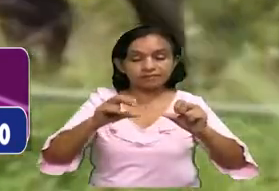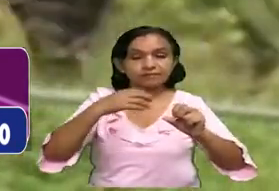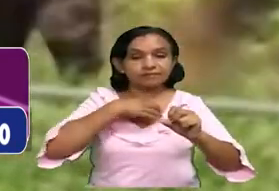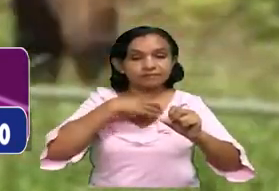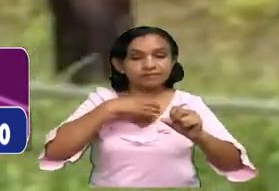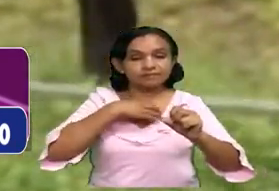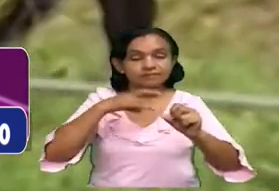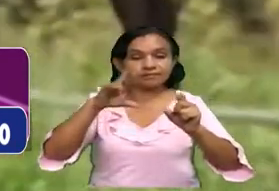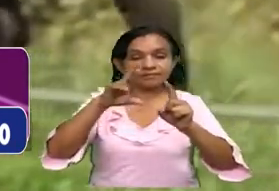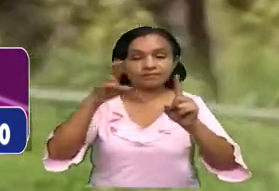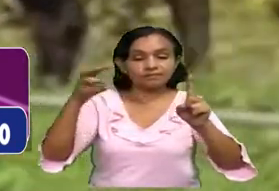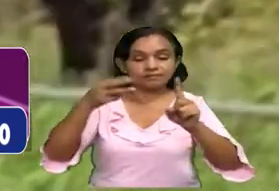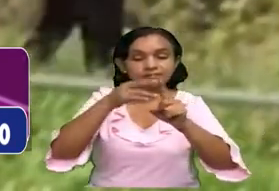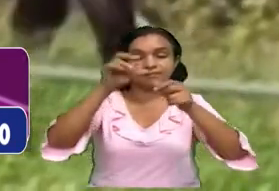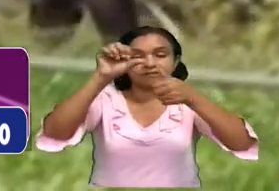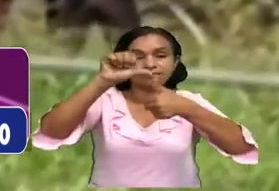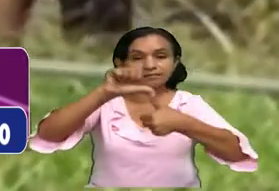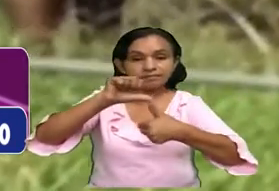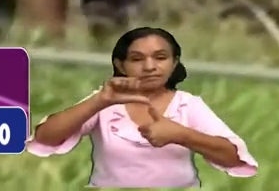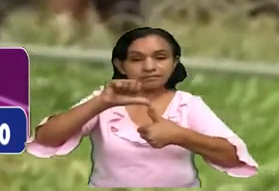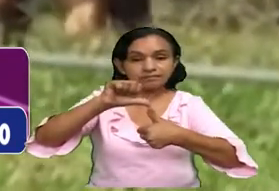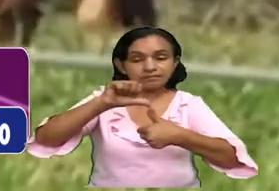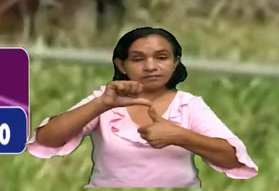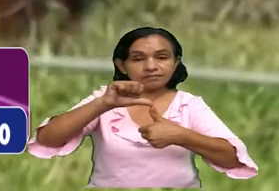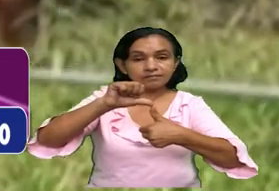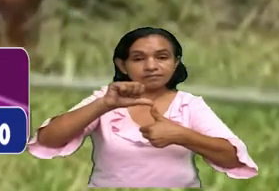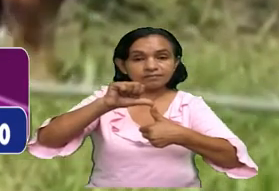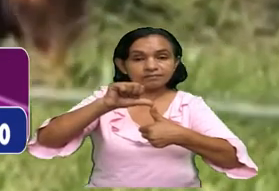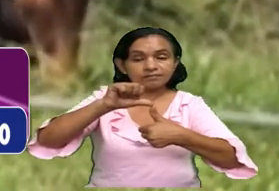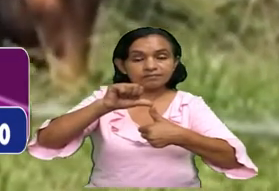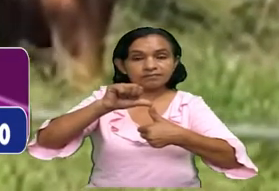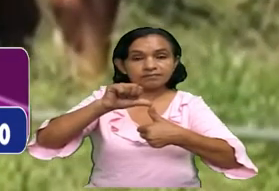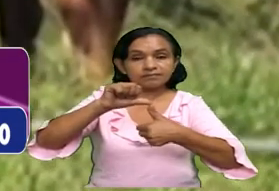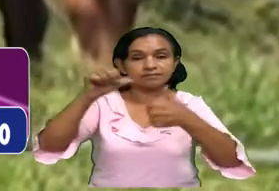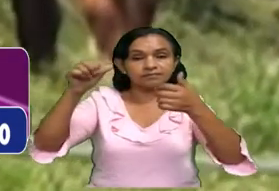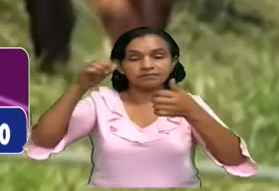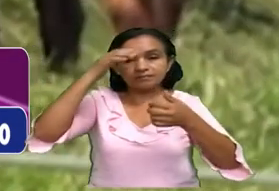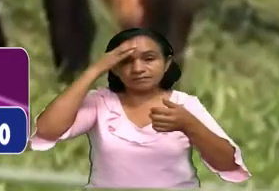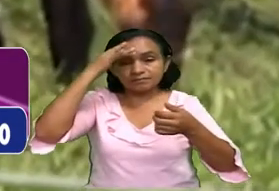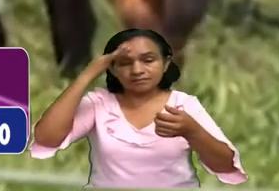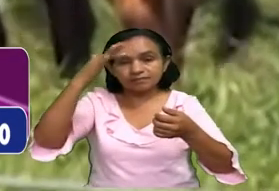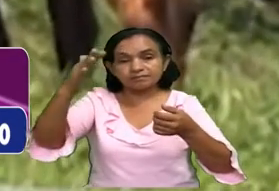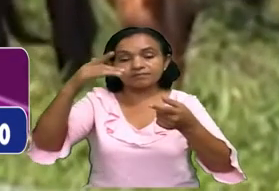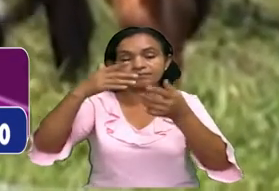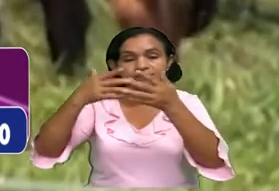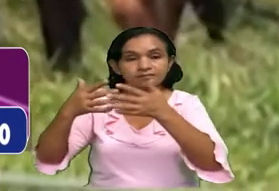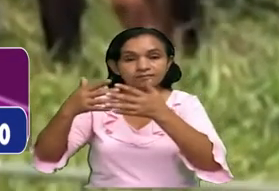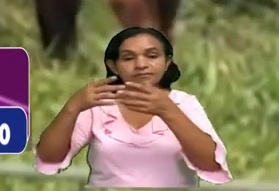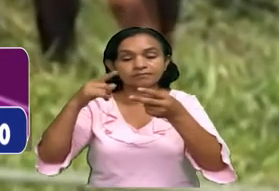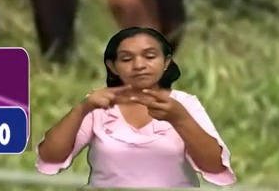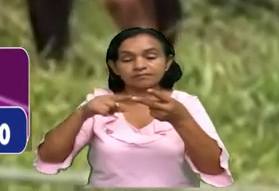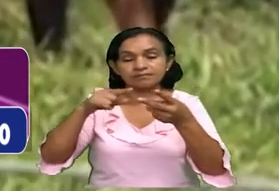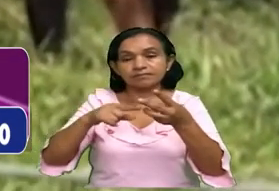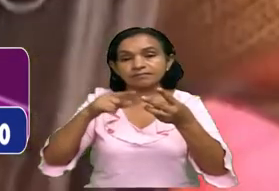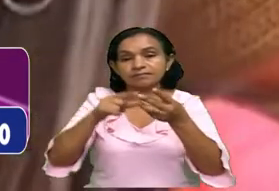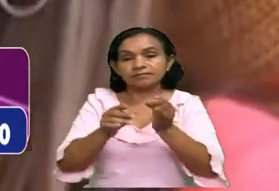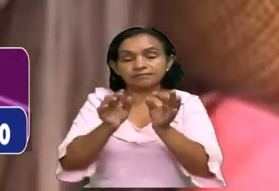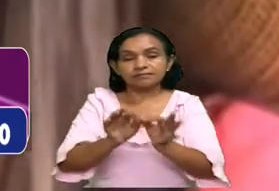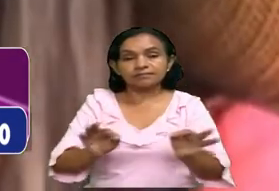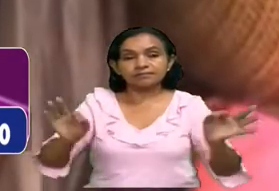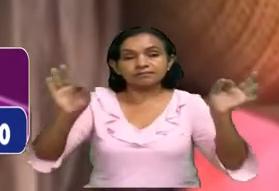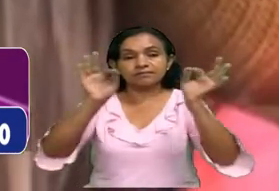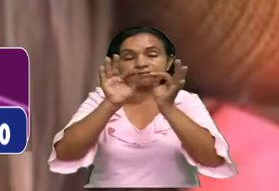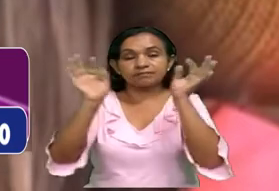la región centroamericana, nuestros vecinos, los Estados Unidos, México, y lógicamente también son muy importantes